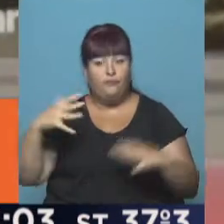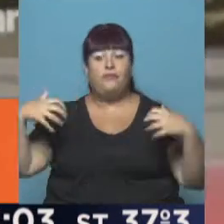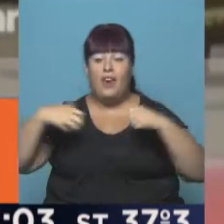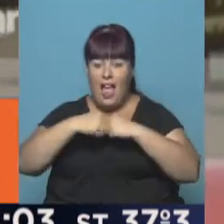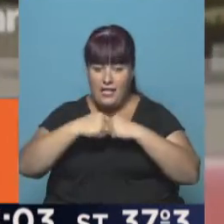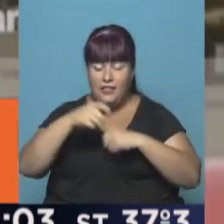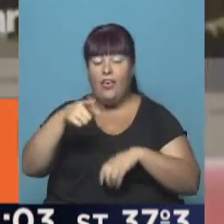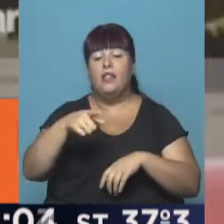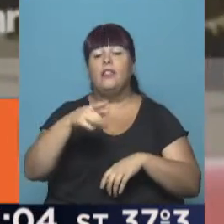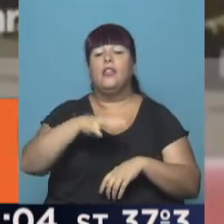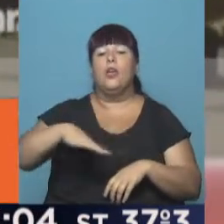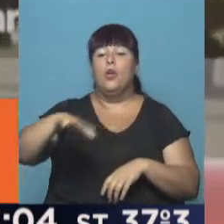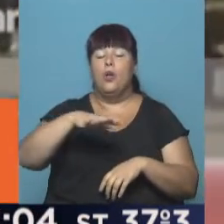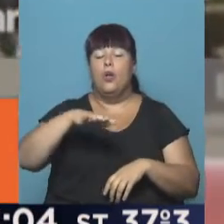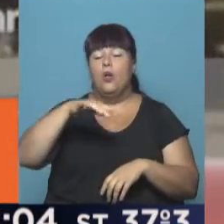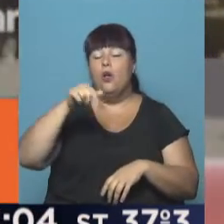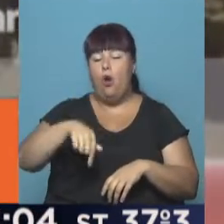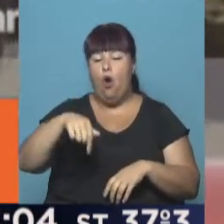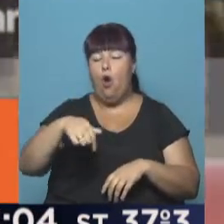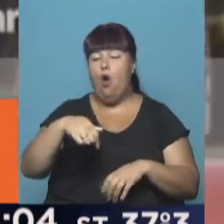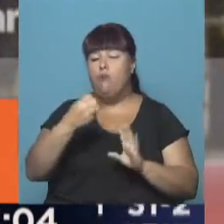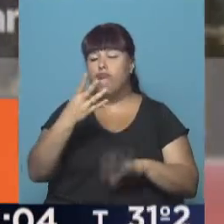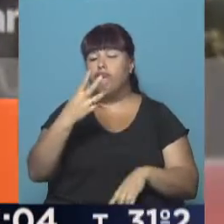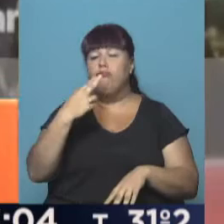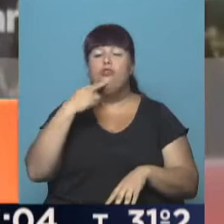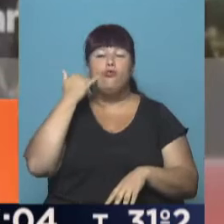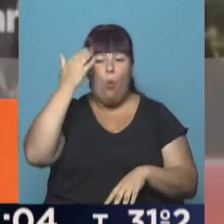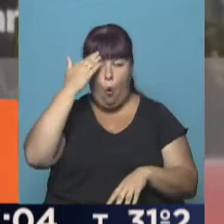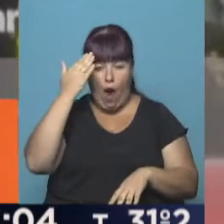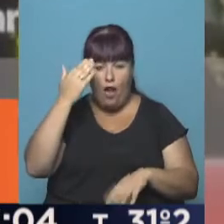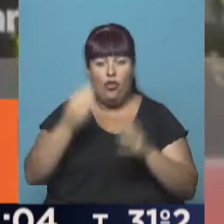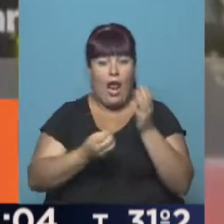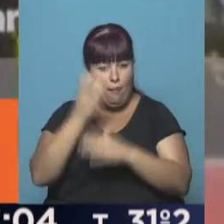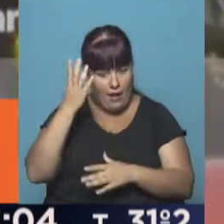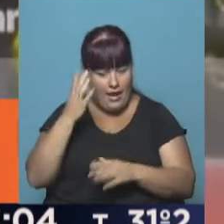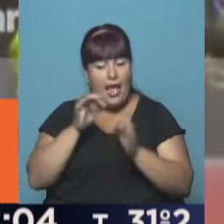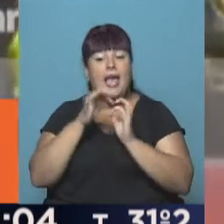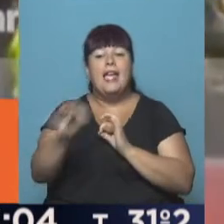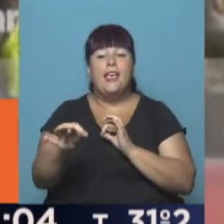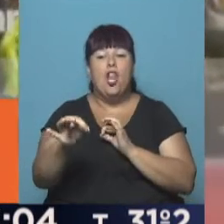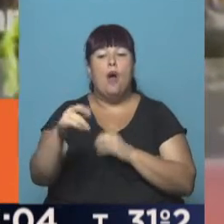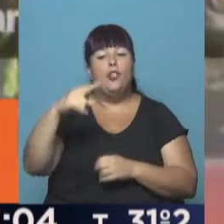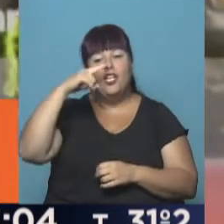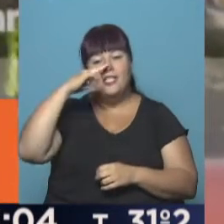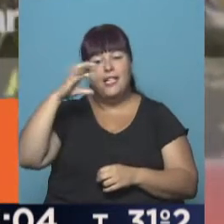obviar el accidente tuvo lugar hoy alrededor de las once y cuarto de la mañana en el kilómetro